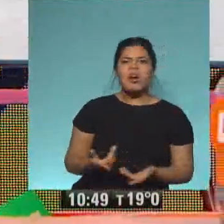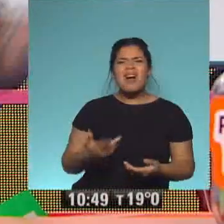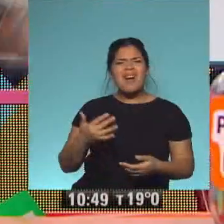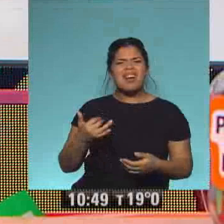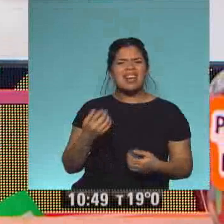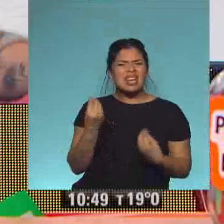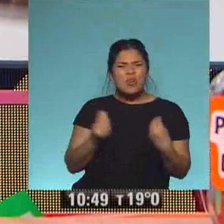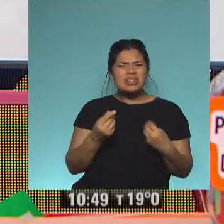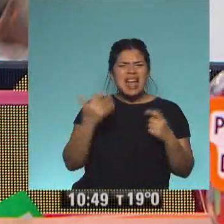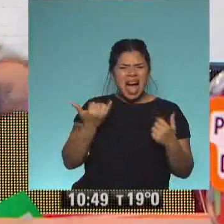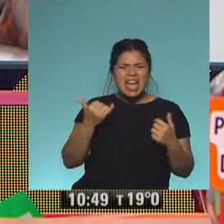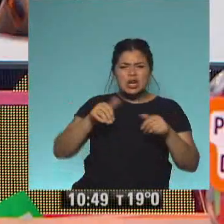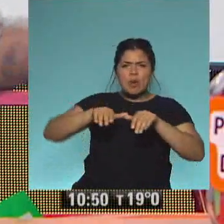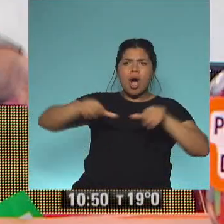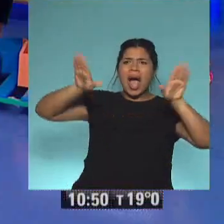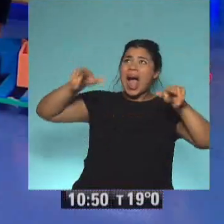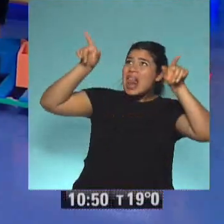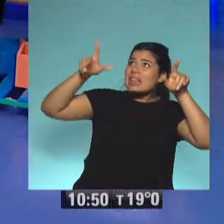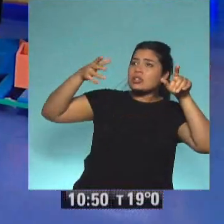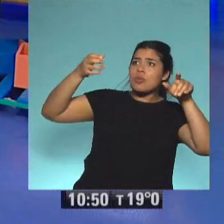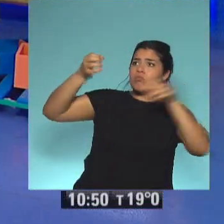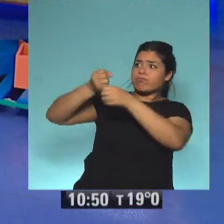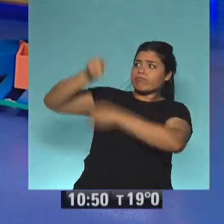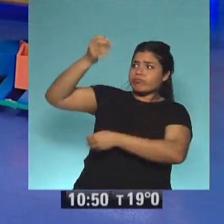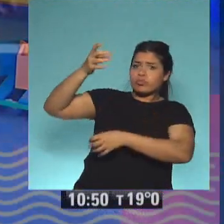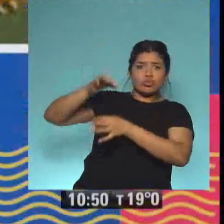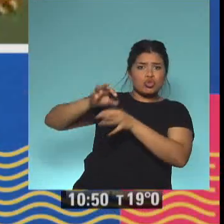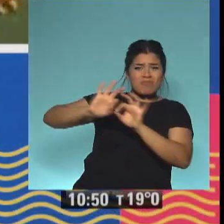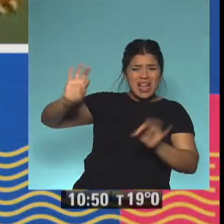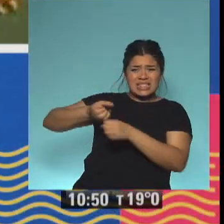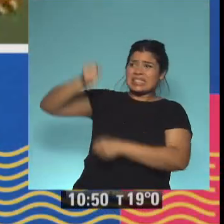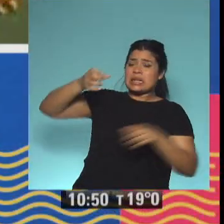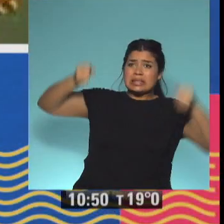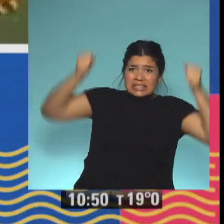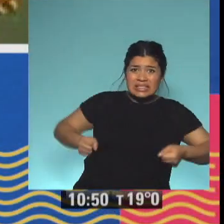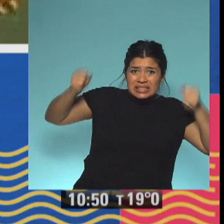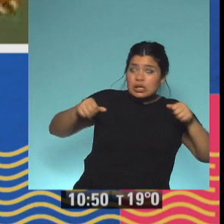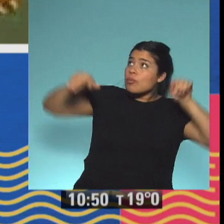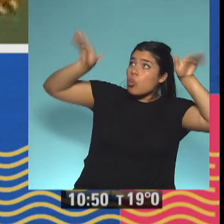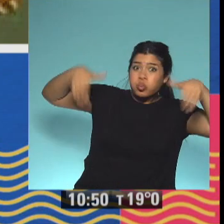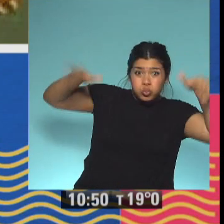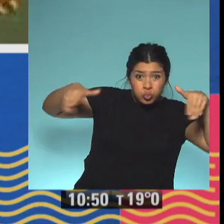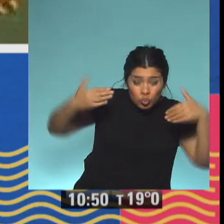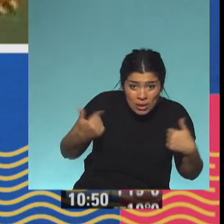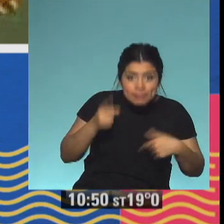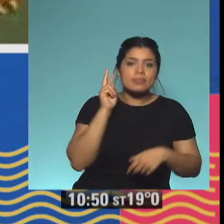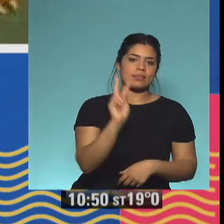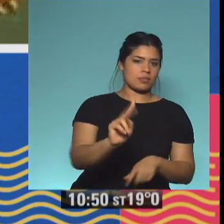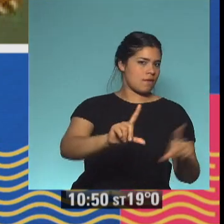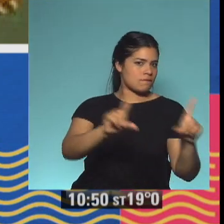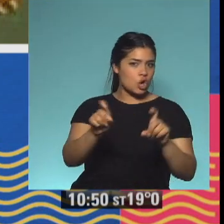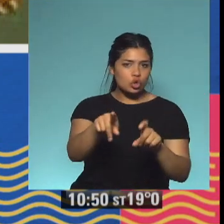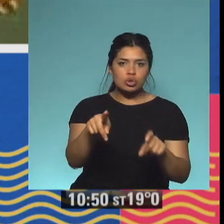así para mover las alas, ¿no? Claro, con sogas. Con ahí sogas la vemos. Que pesaban 20 ahí kilos está. Cada una. Pero ahí bueno. está el su diseño, mire. Mira, ahí